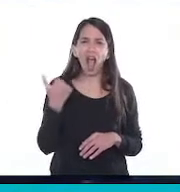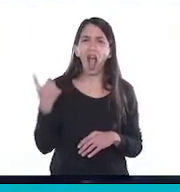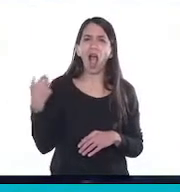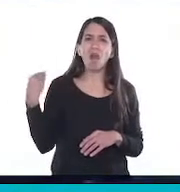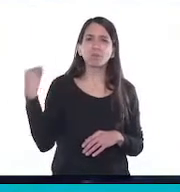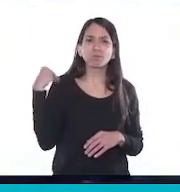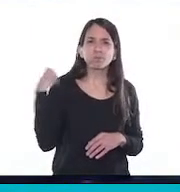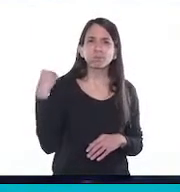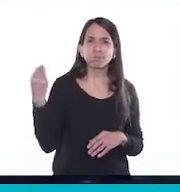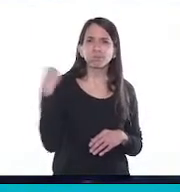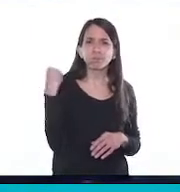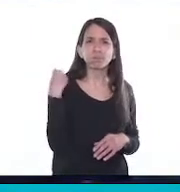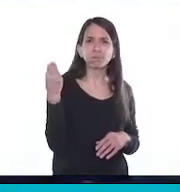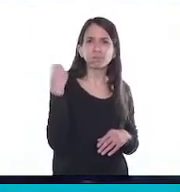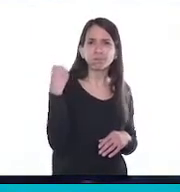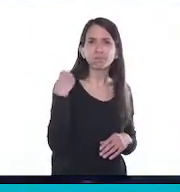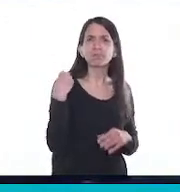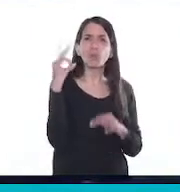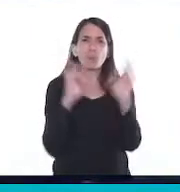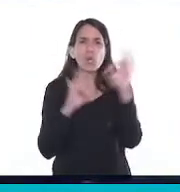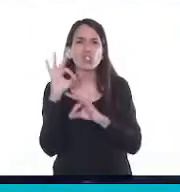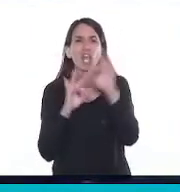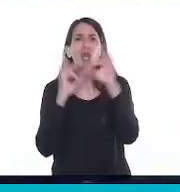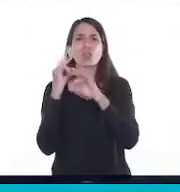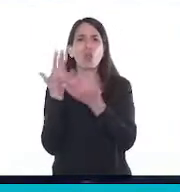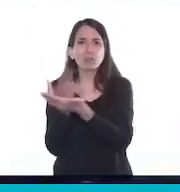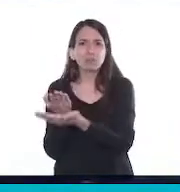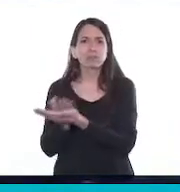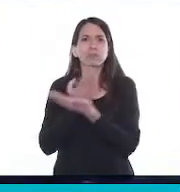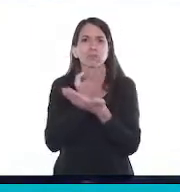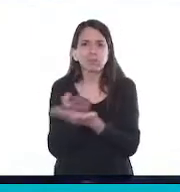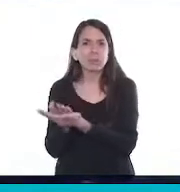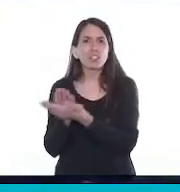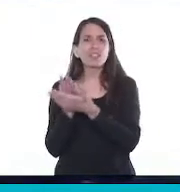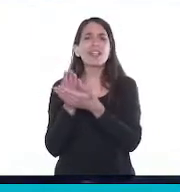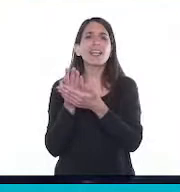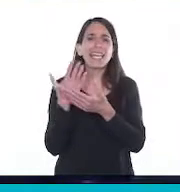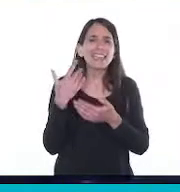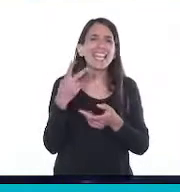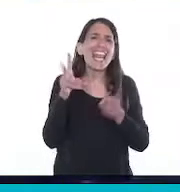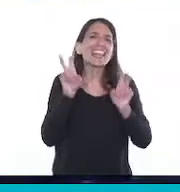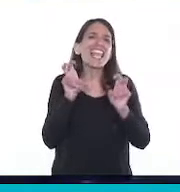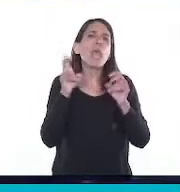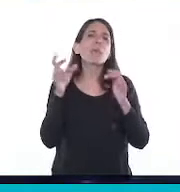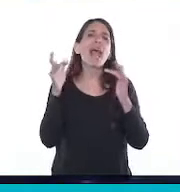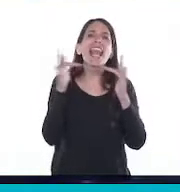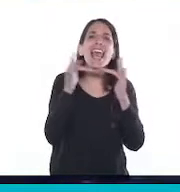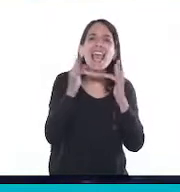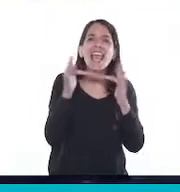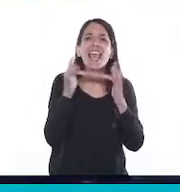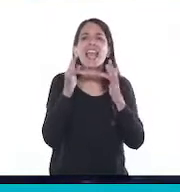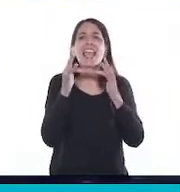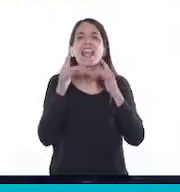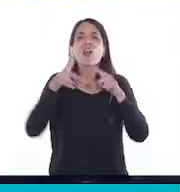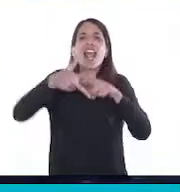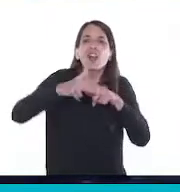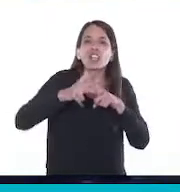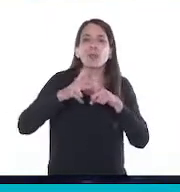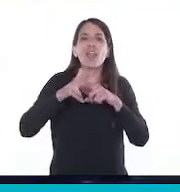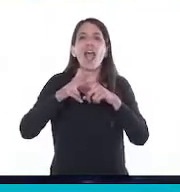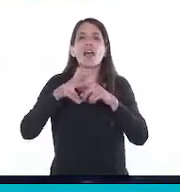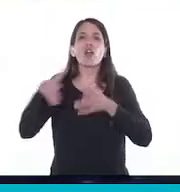fuimos presentando que tienen que ver con la conectividad tiene que ver con los caminos rurales que este